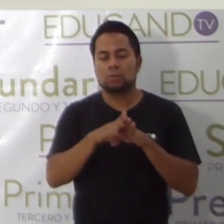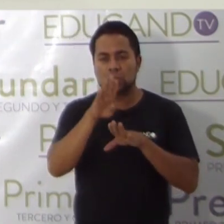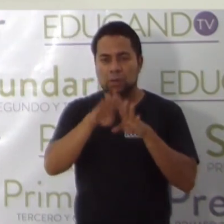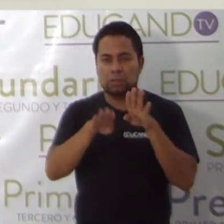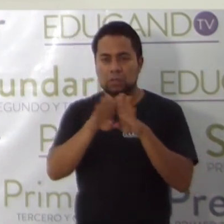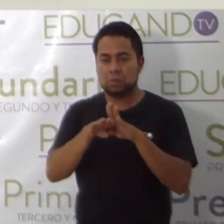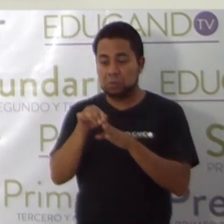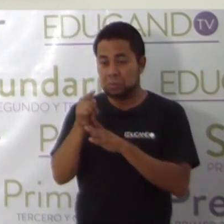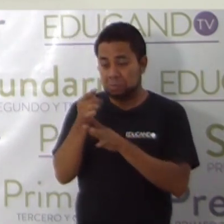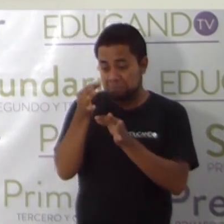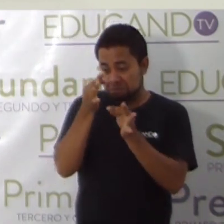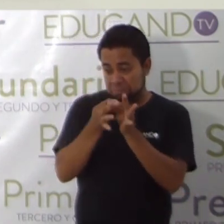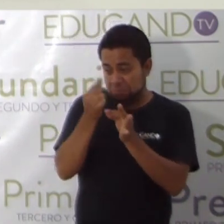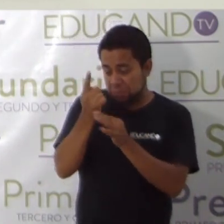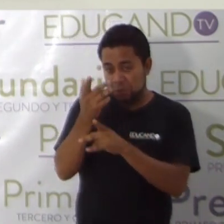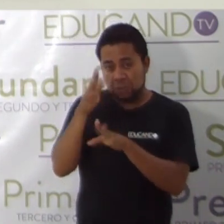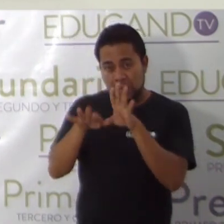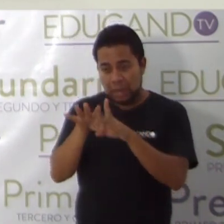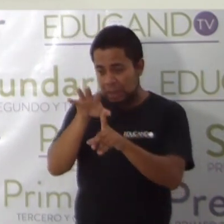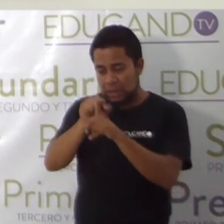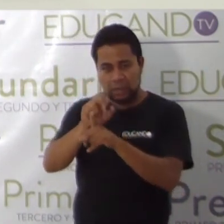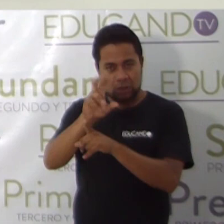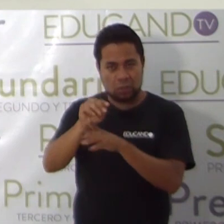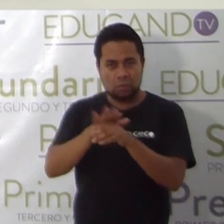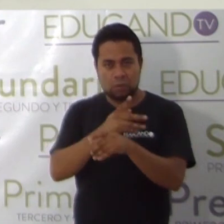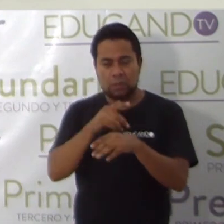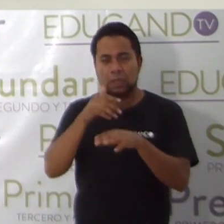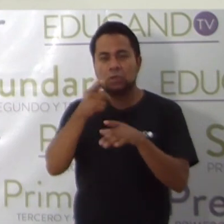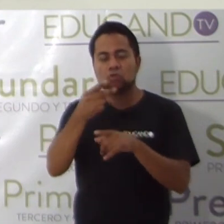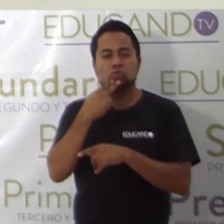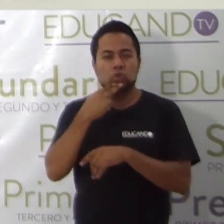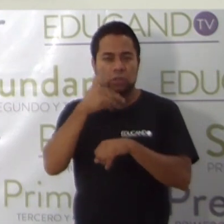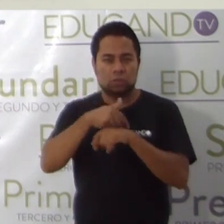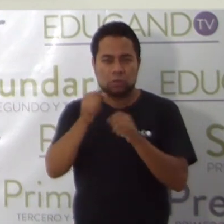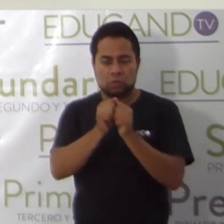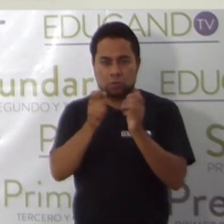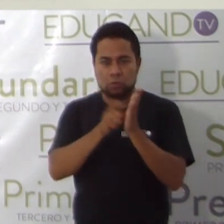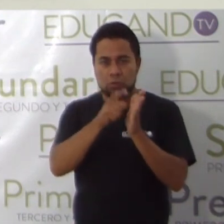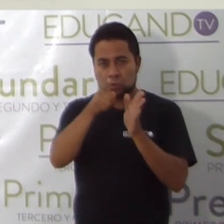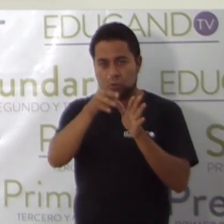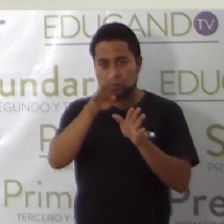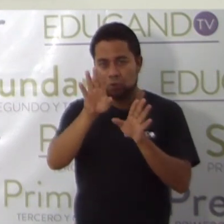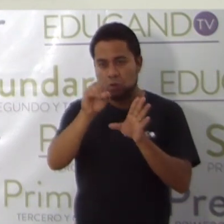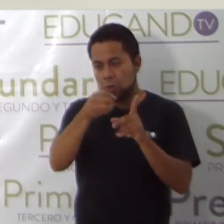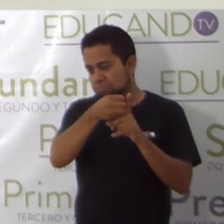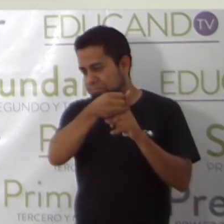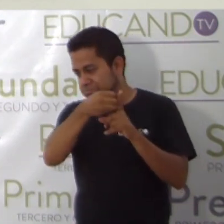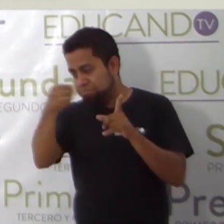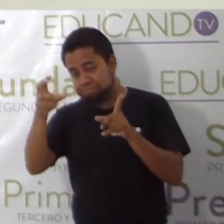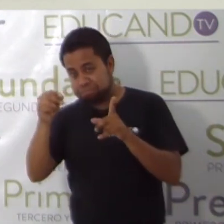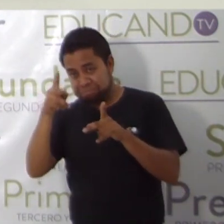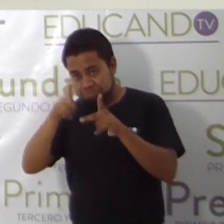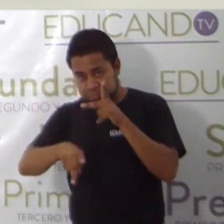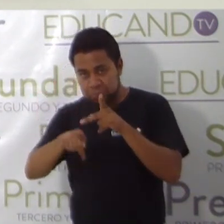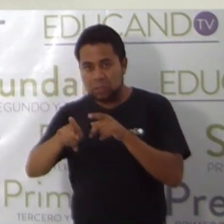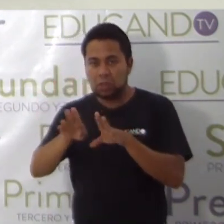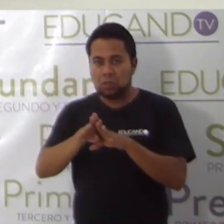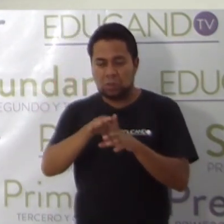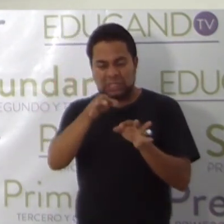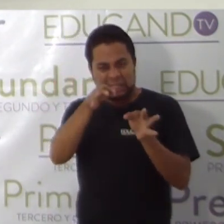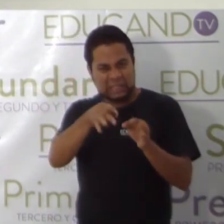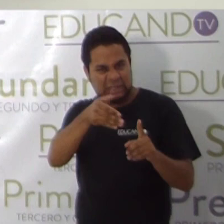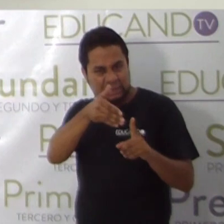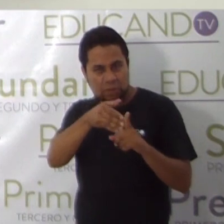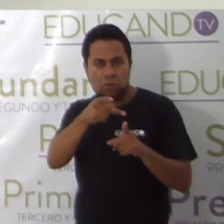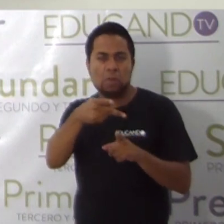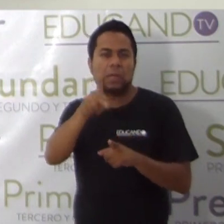1 porque utilizas decimales y si no continúas, obviamente, no es exacto el resultado, pero es aproximado.